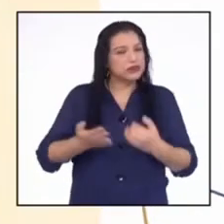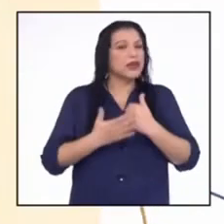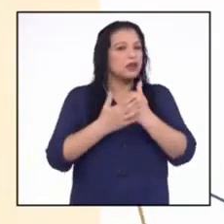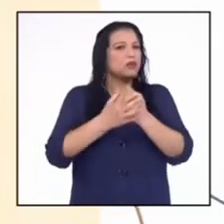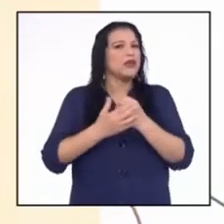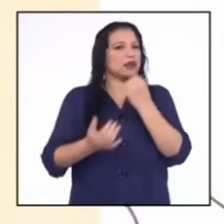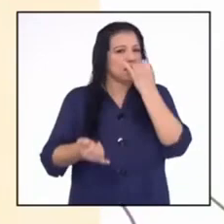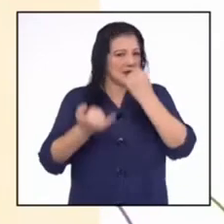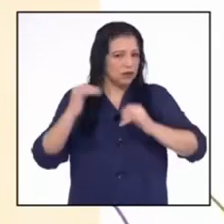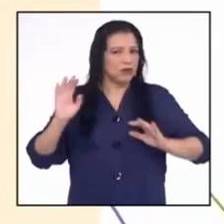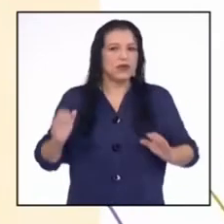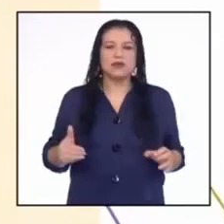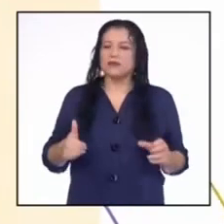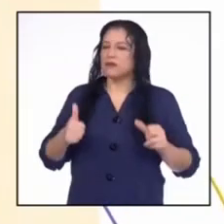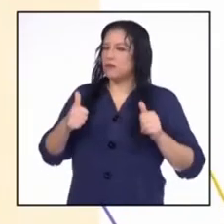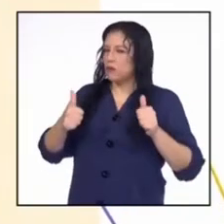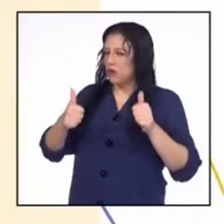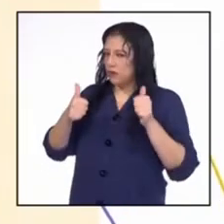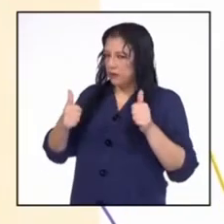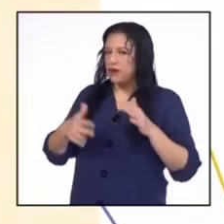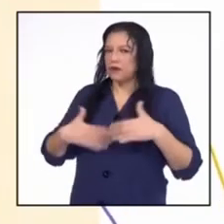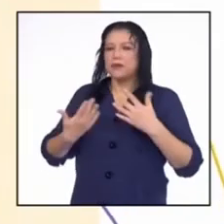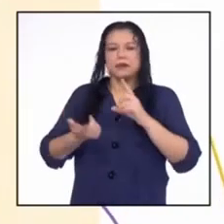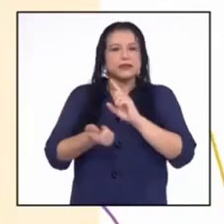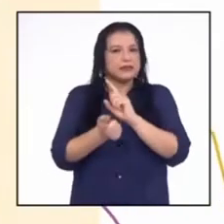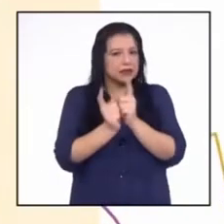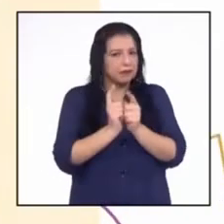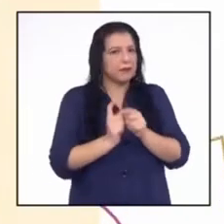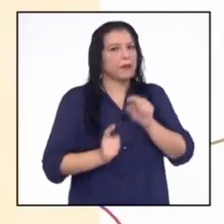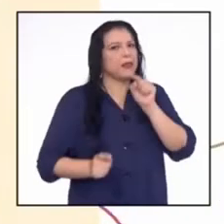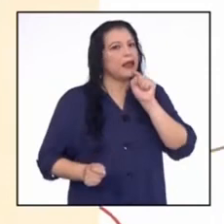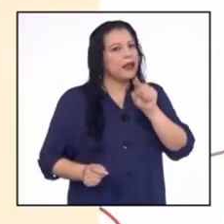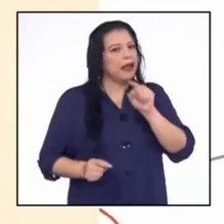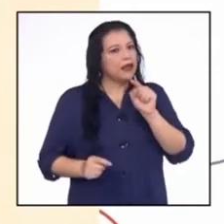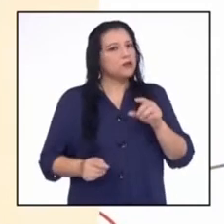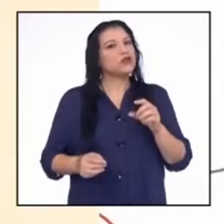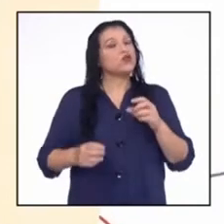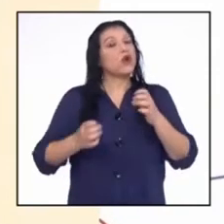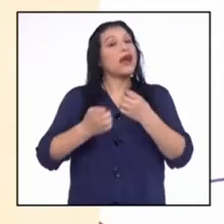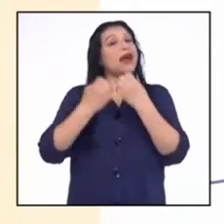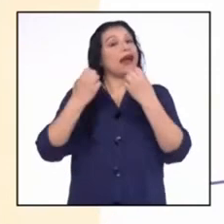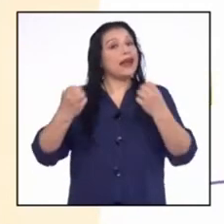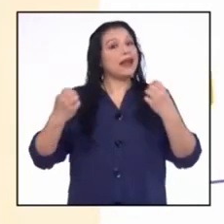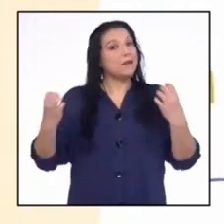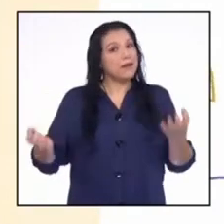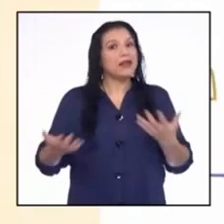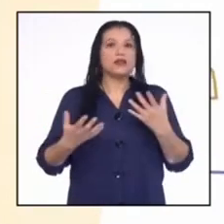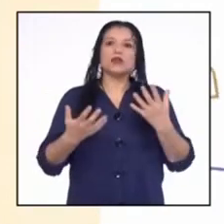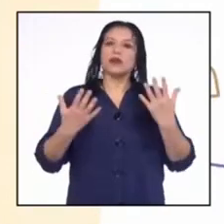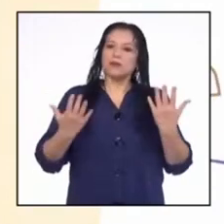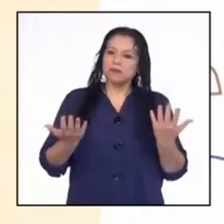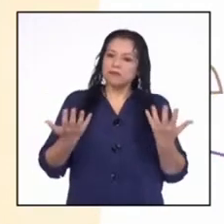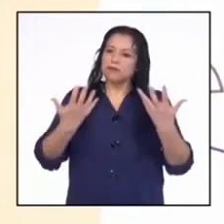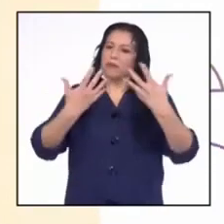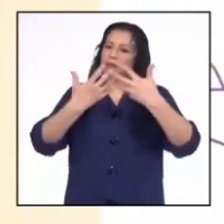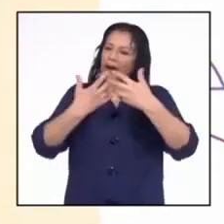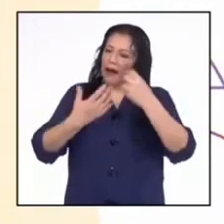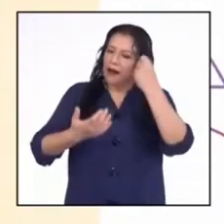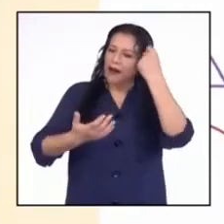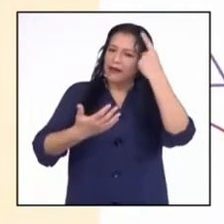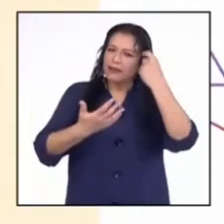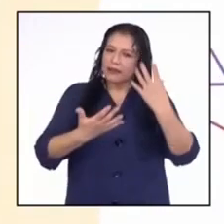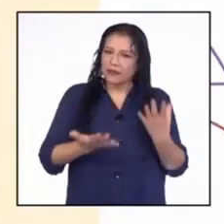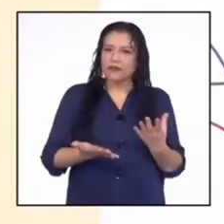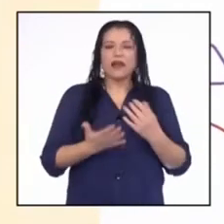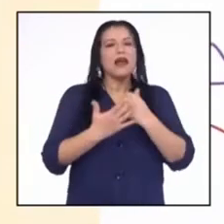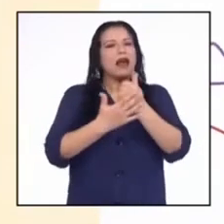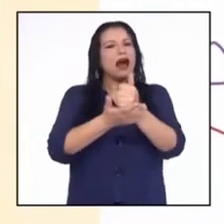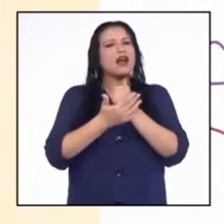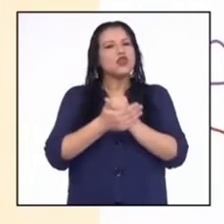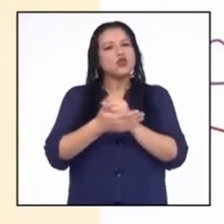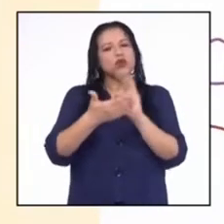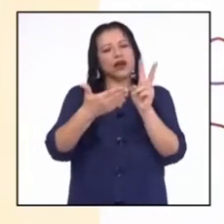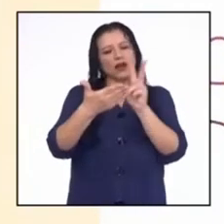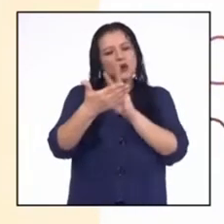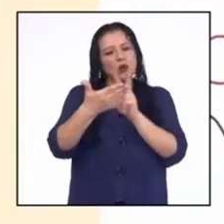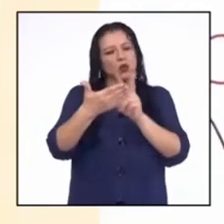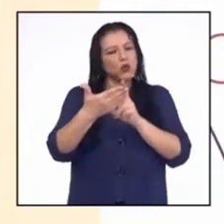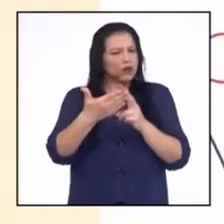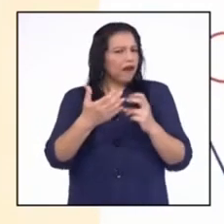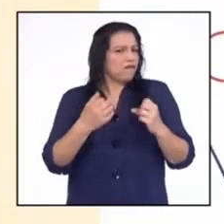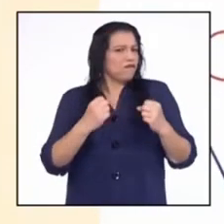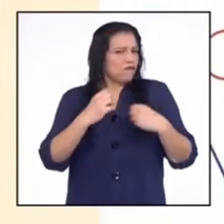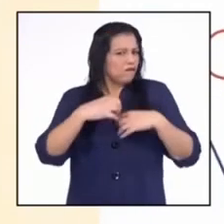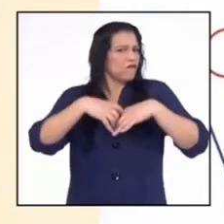¿no? Así es. Ese es un elemento de cohesión. Ayuda a que el texto tenga más